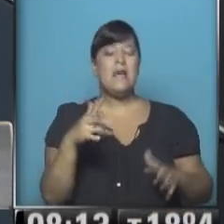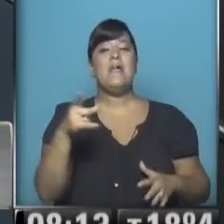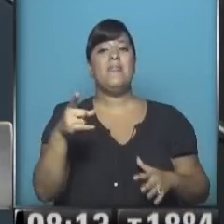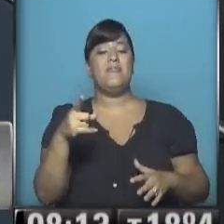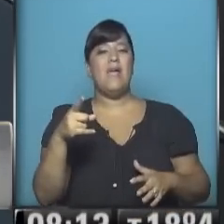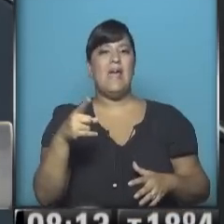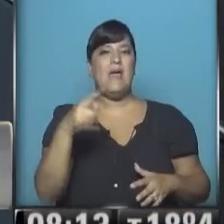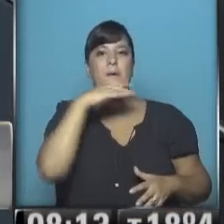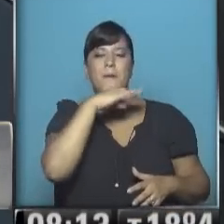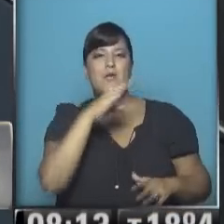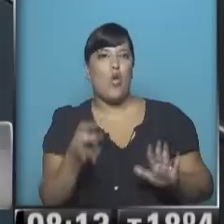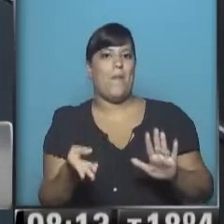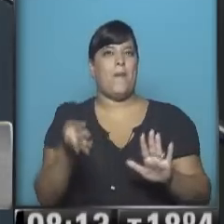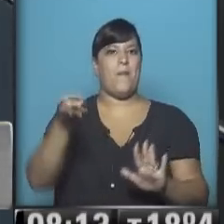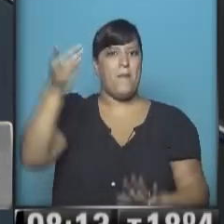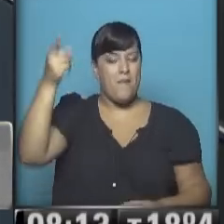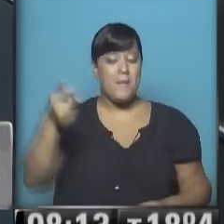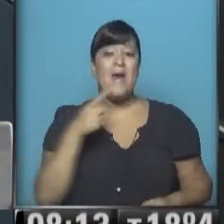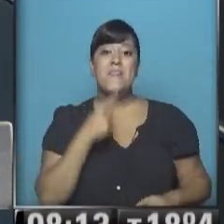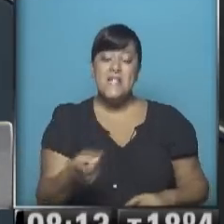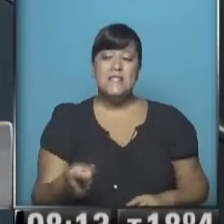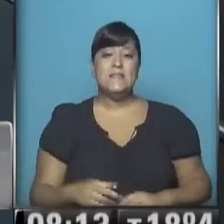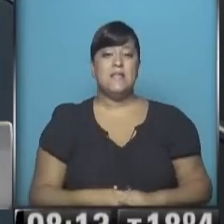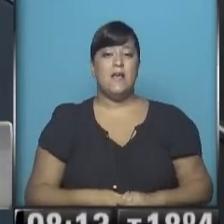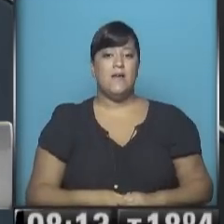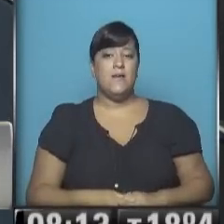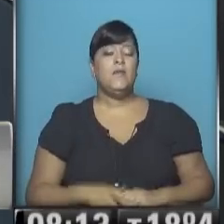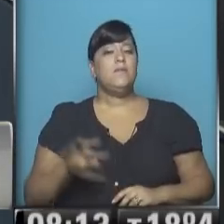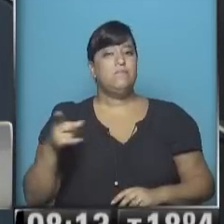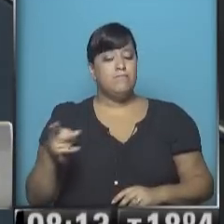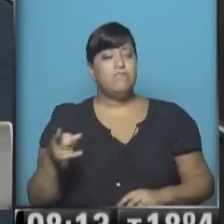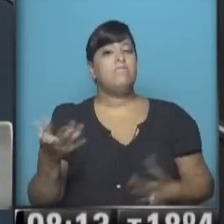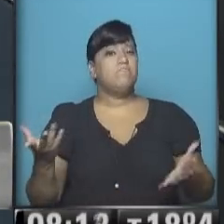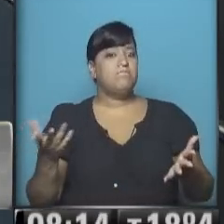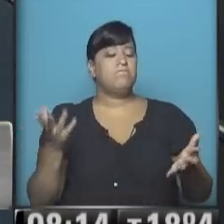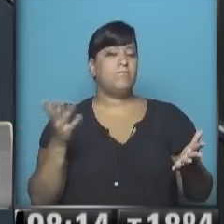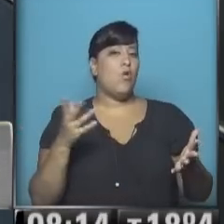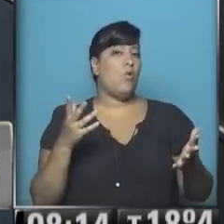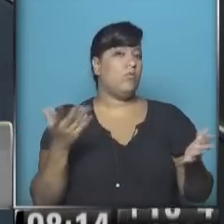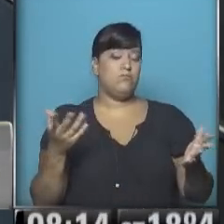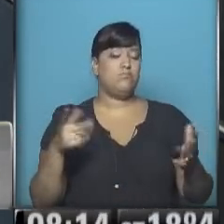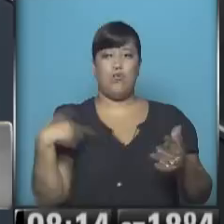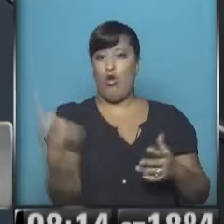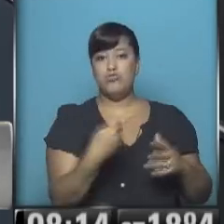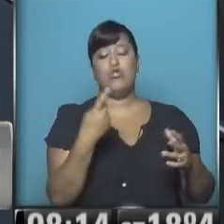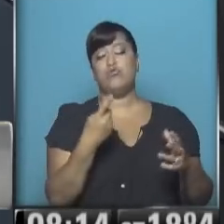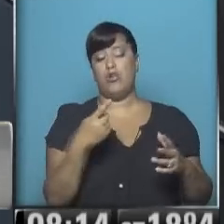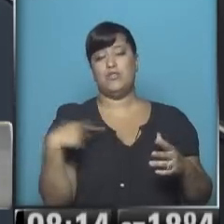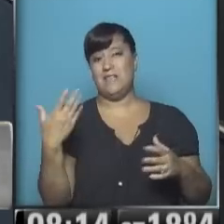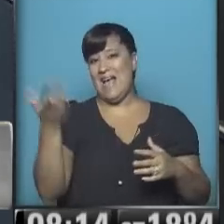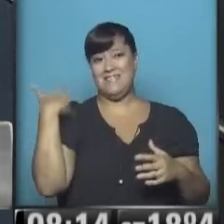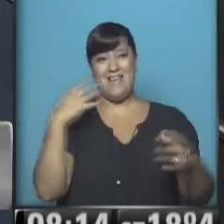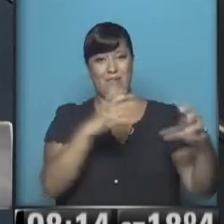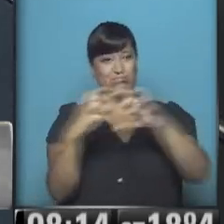eh que es una estimación eh que han formulado las partes que hemos tenido la posibilidad de reunirnos ayer